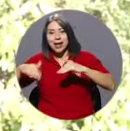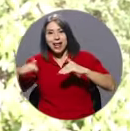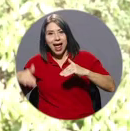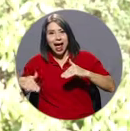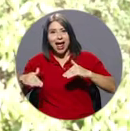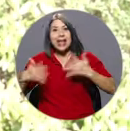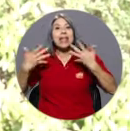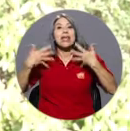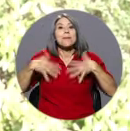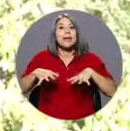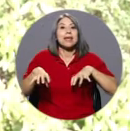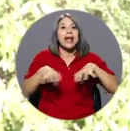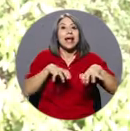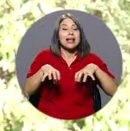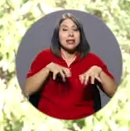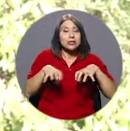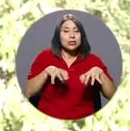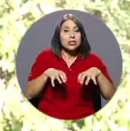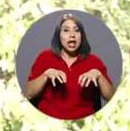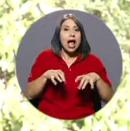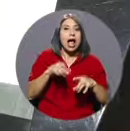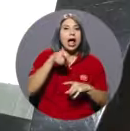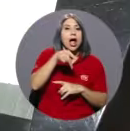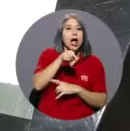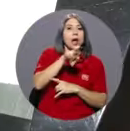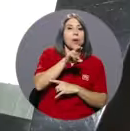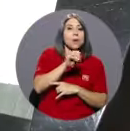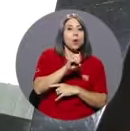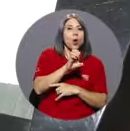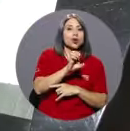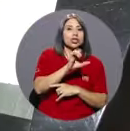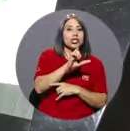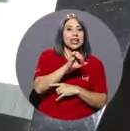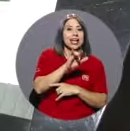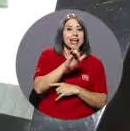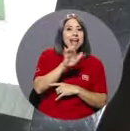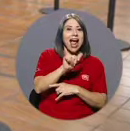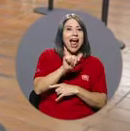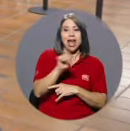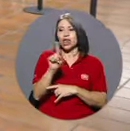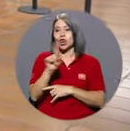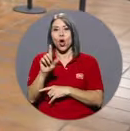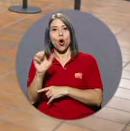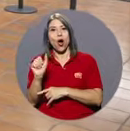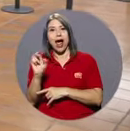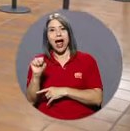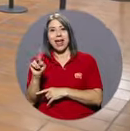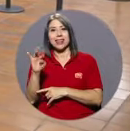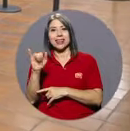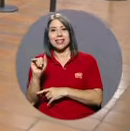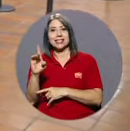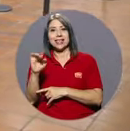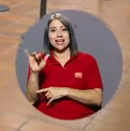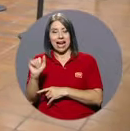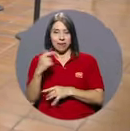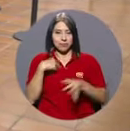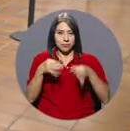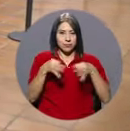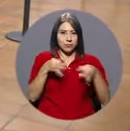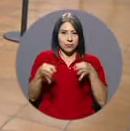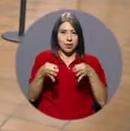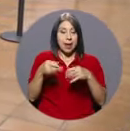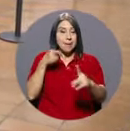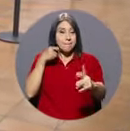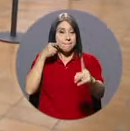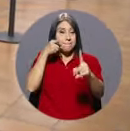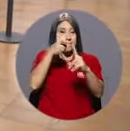manera procíclica y no anticíclica. Y te explico qué significa. Las metas de inflación han